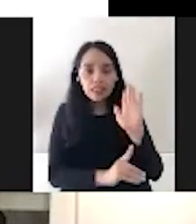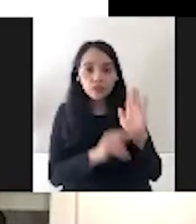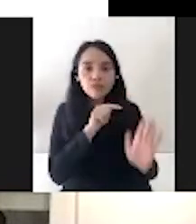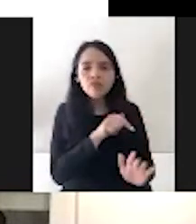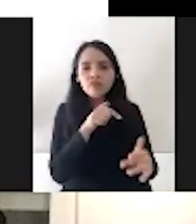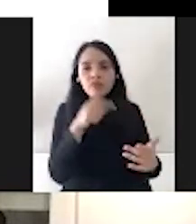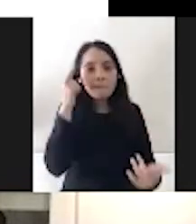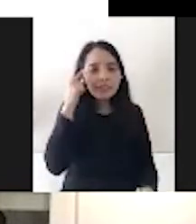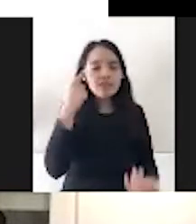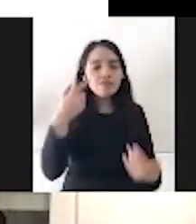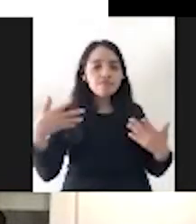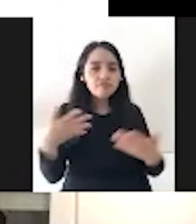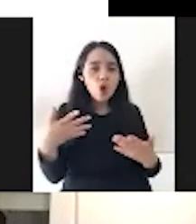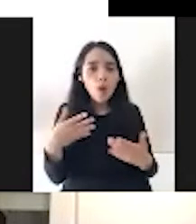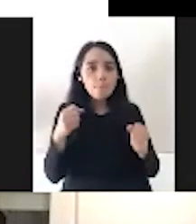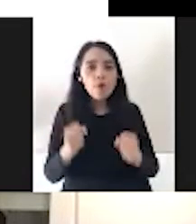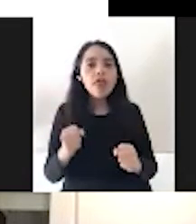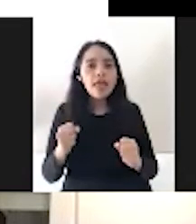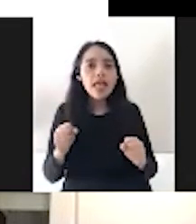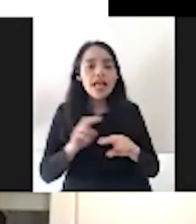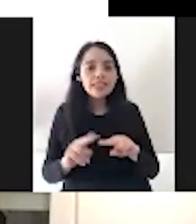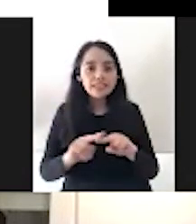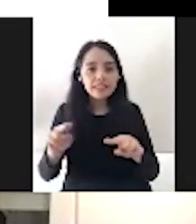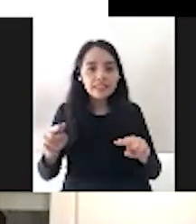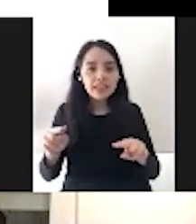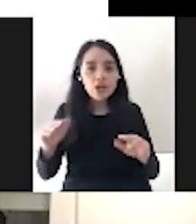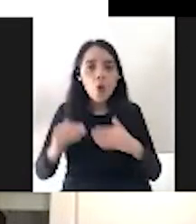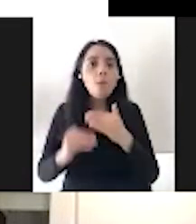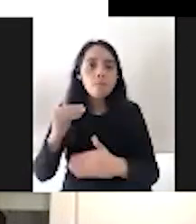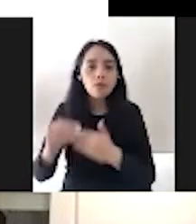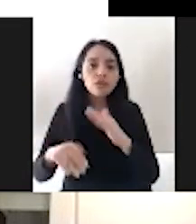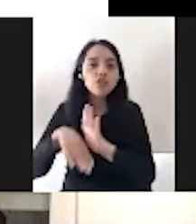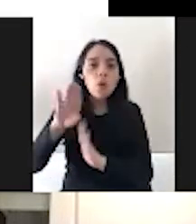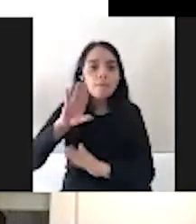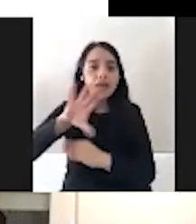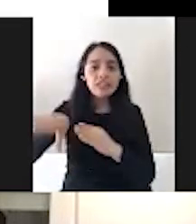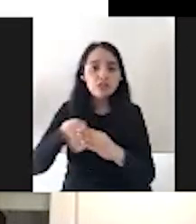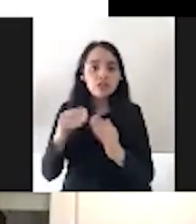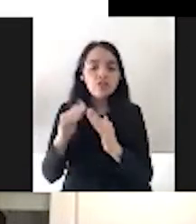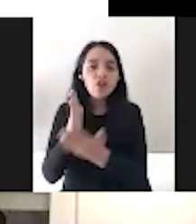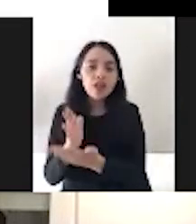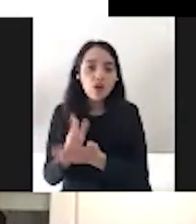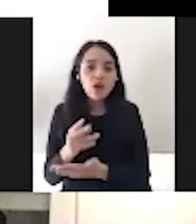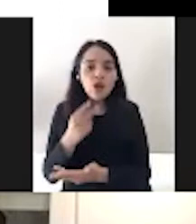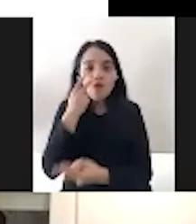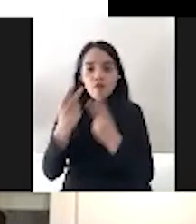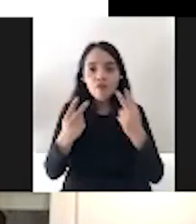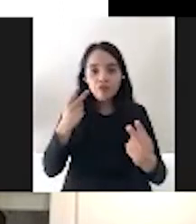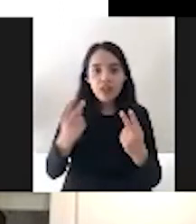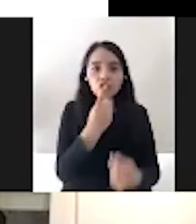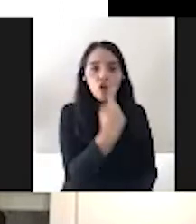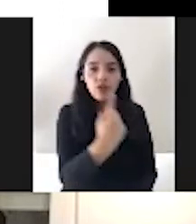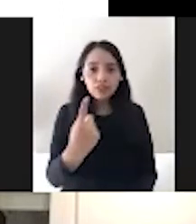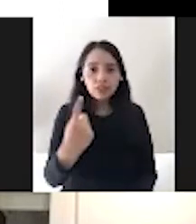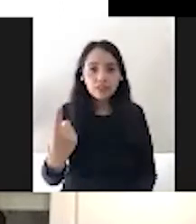generar un proceso educativo y una práctica educativa más inclusiva, tomando en cuenta las particularidades de cada estudiante.